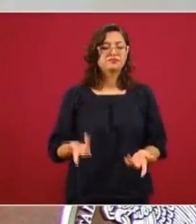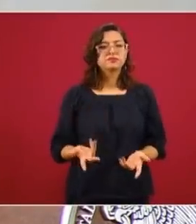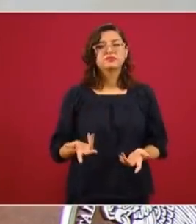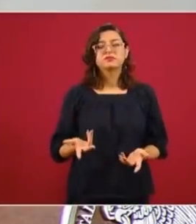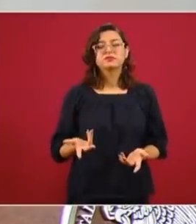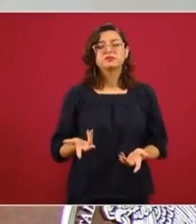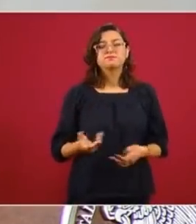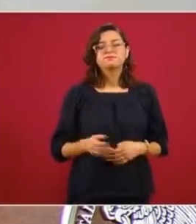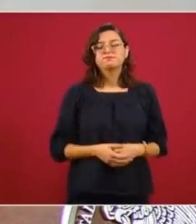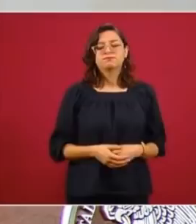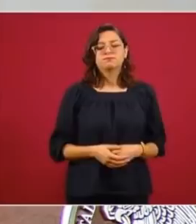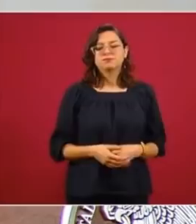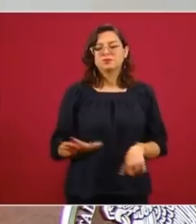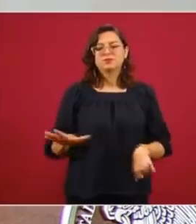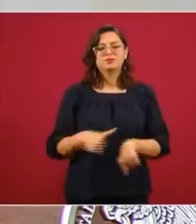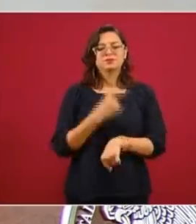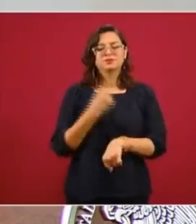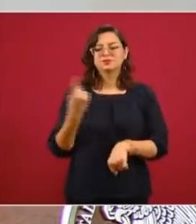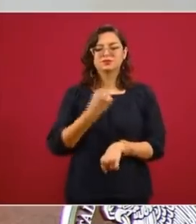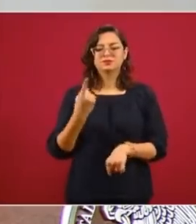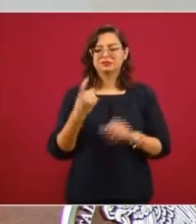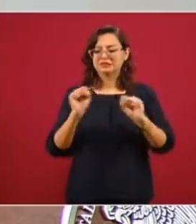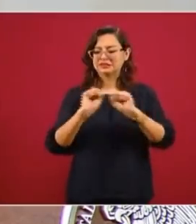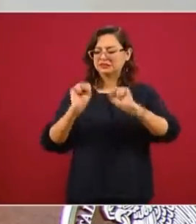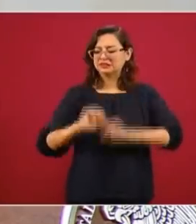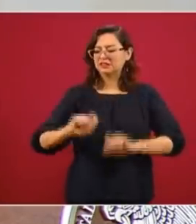todo podrido.